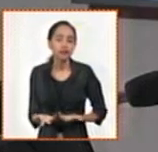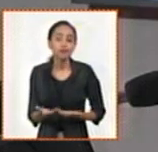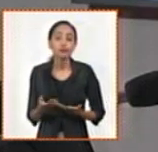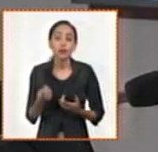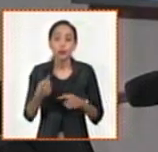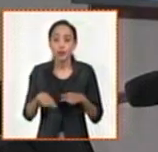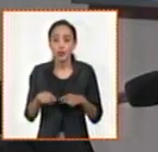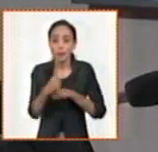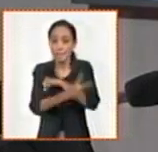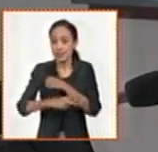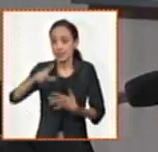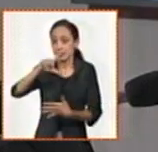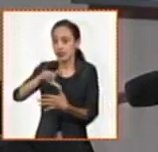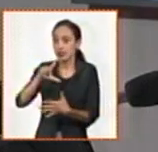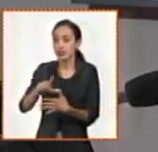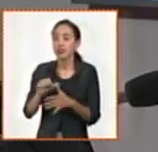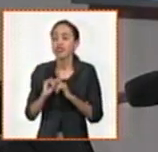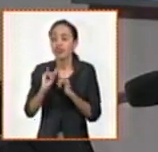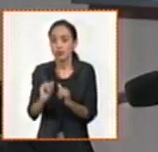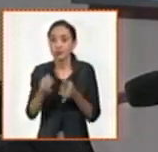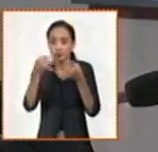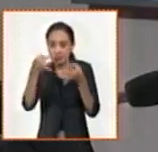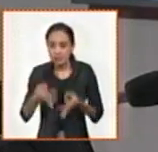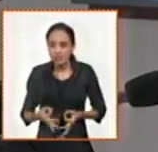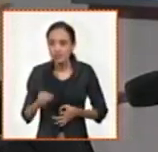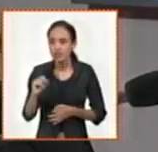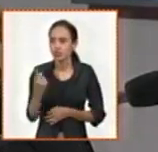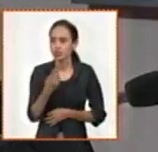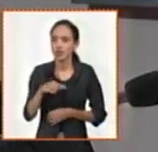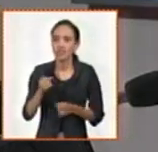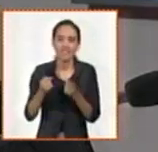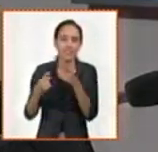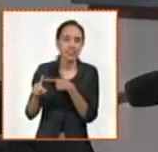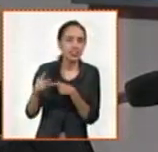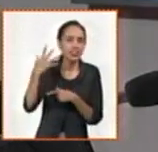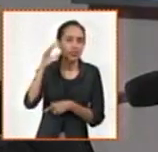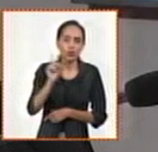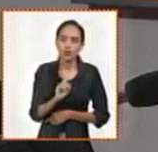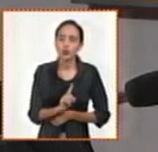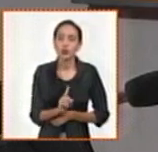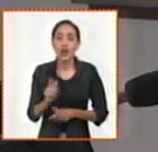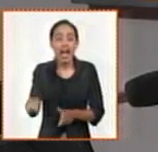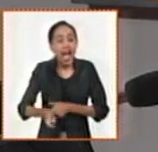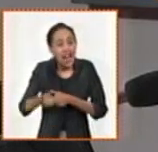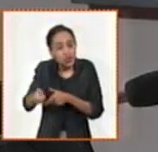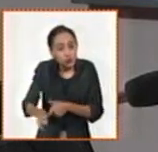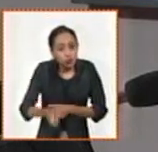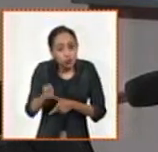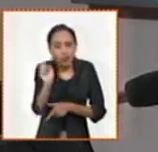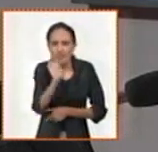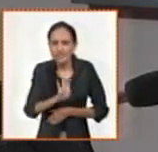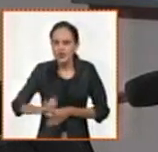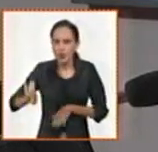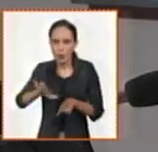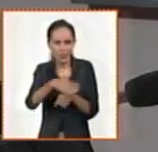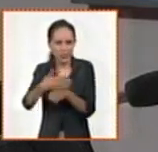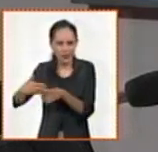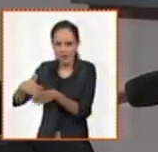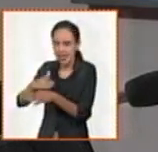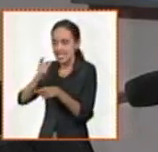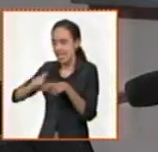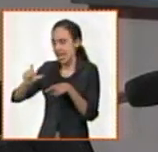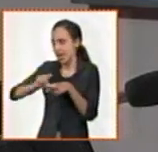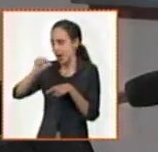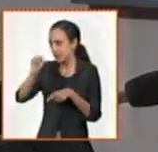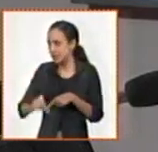estadísticas reales, que no sean solo de agricultura orgánica de exportación, eso no es agroecología. Agroecología es la agricultura biodiversa, es